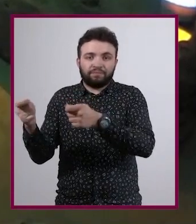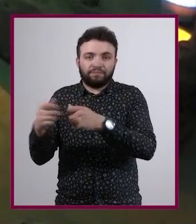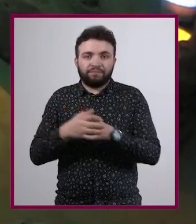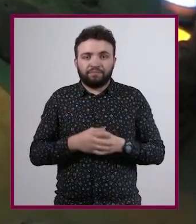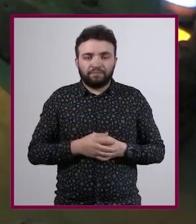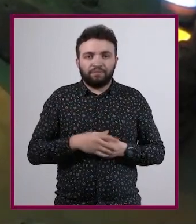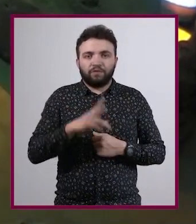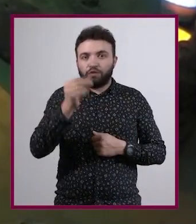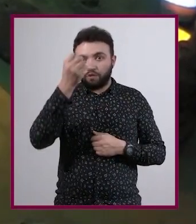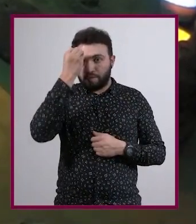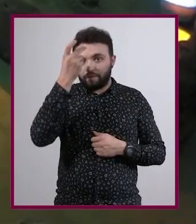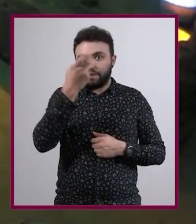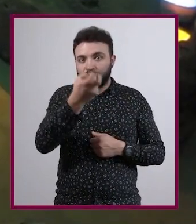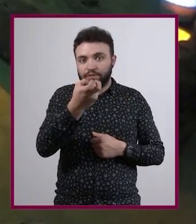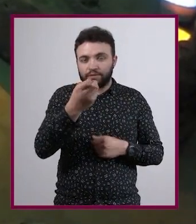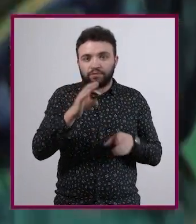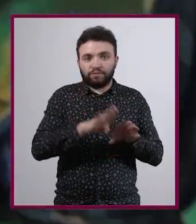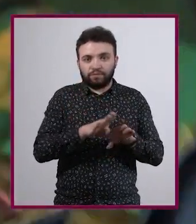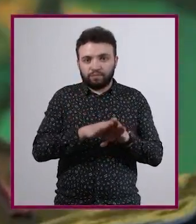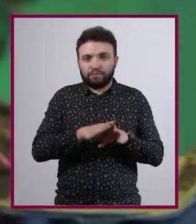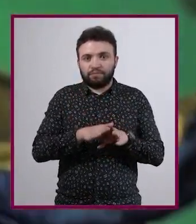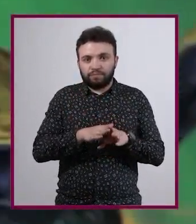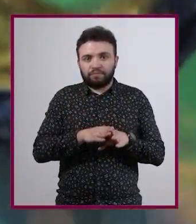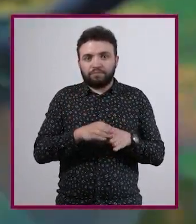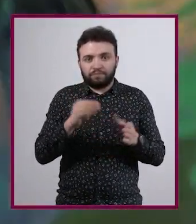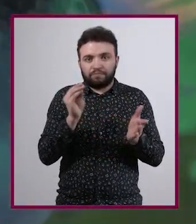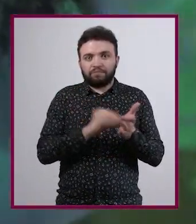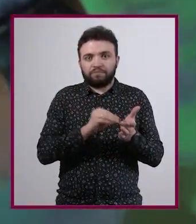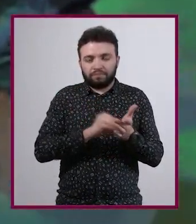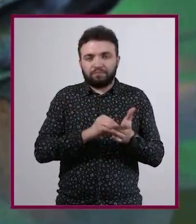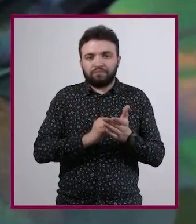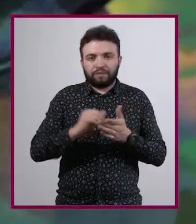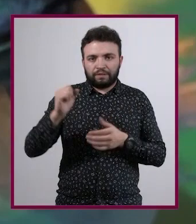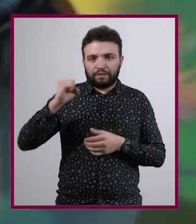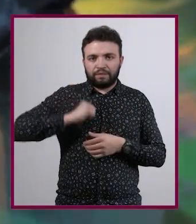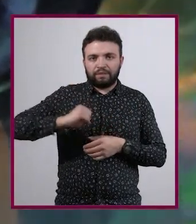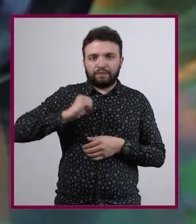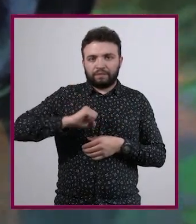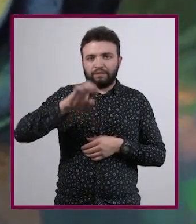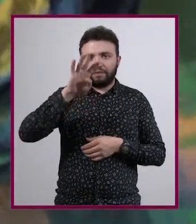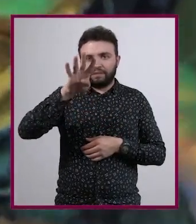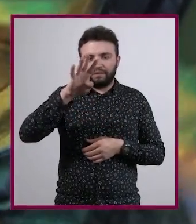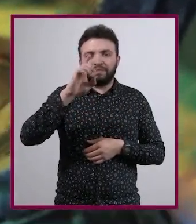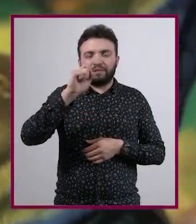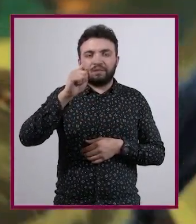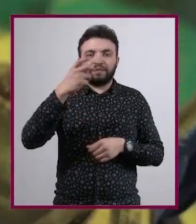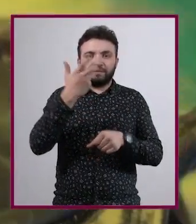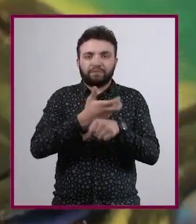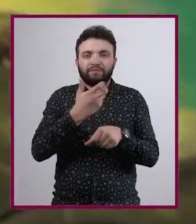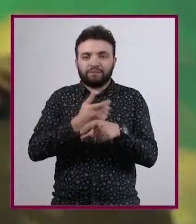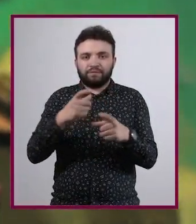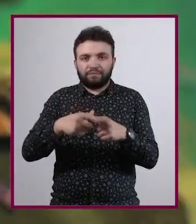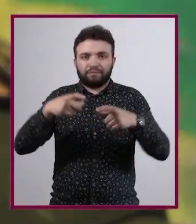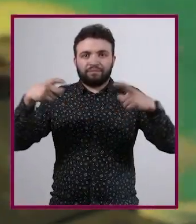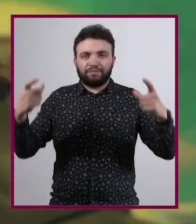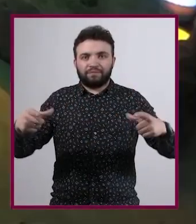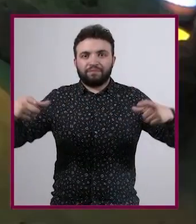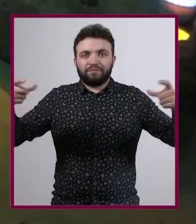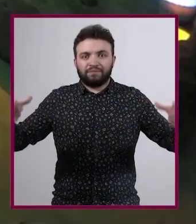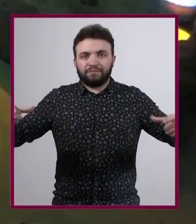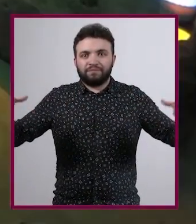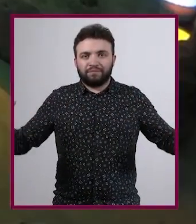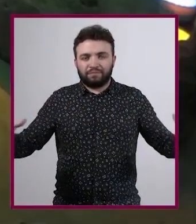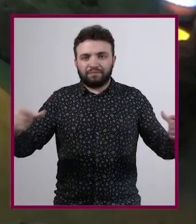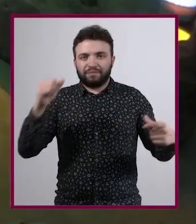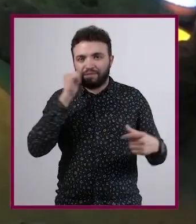que fue un momento, el siglo XIX, de expansionismo norteamericano sobre el territorio del